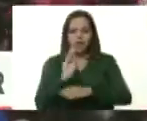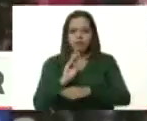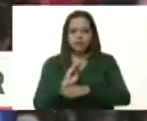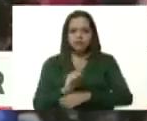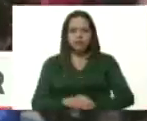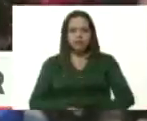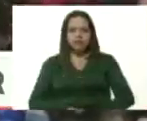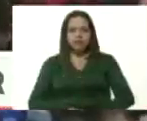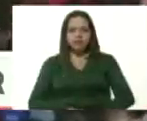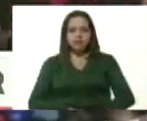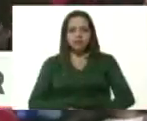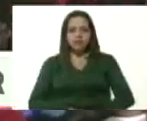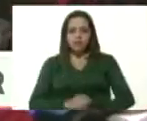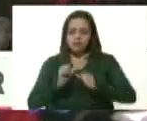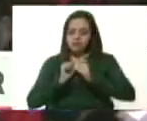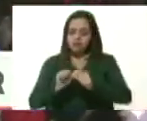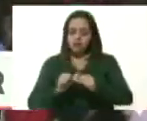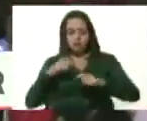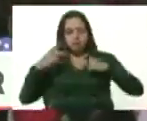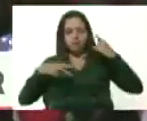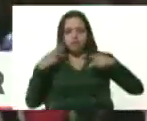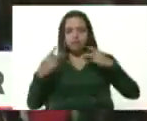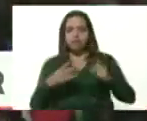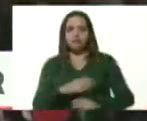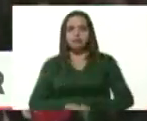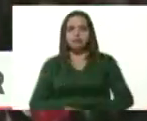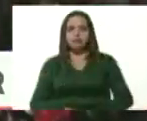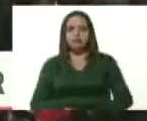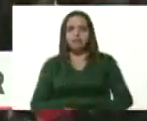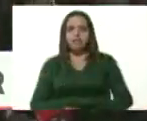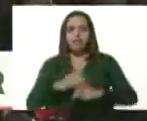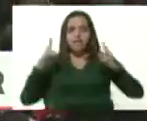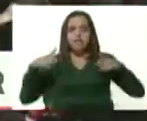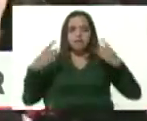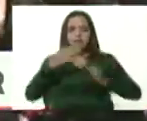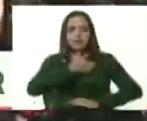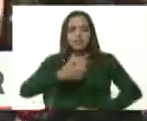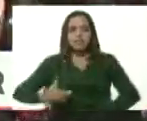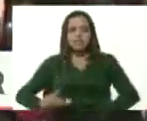después continuaremos con el recorrido. ¡Que viva el presidente Maduro!